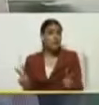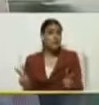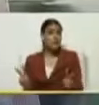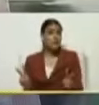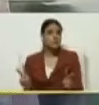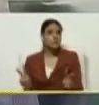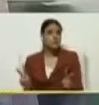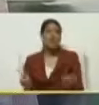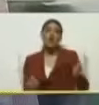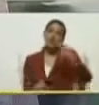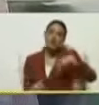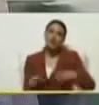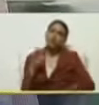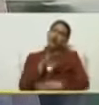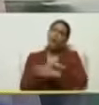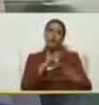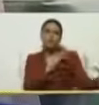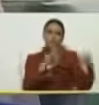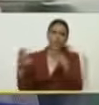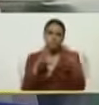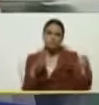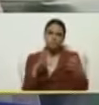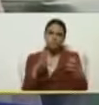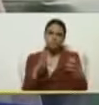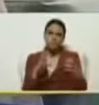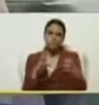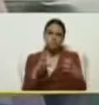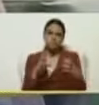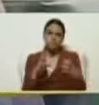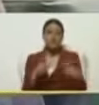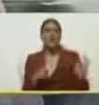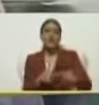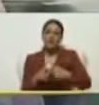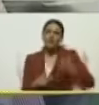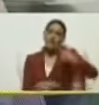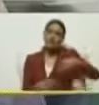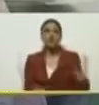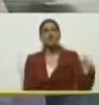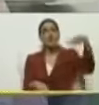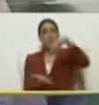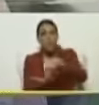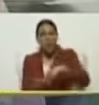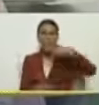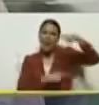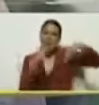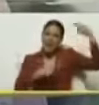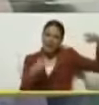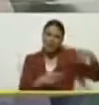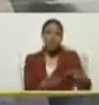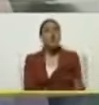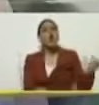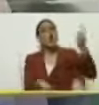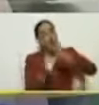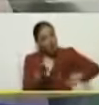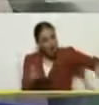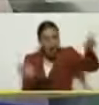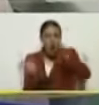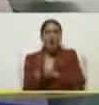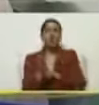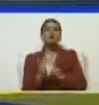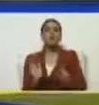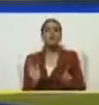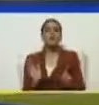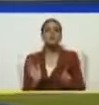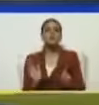que veníamos, entonces tendremos que volver a las revoluciones del siglo XIX y del